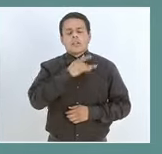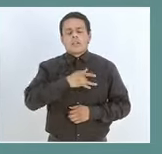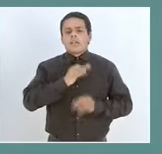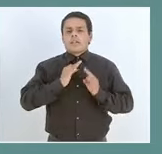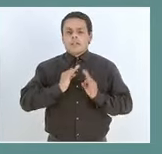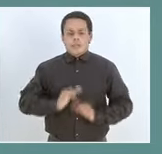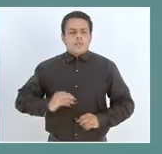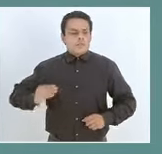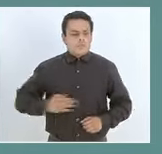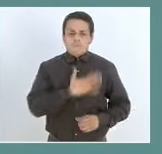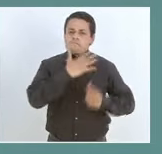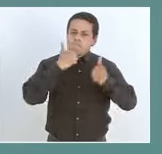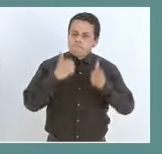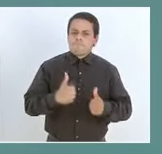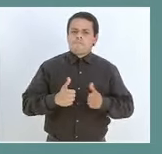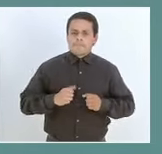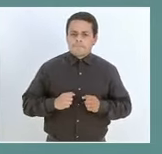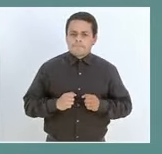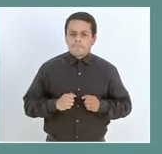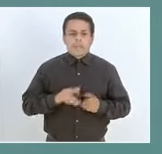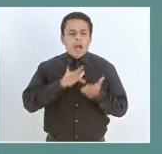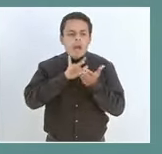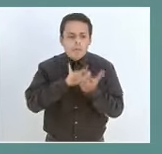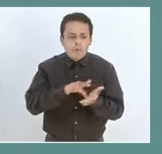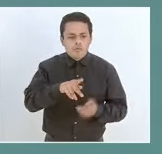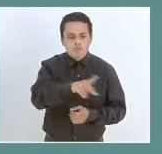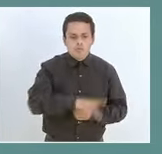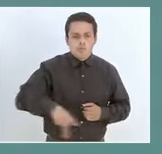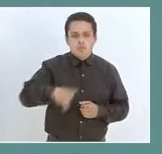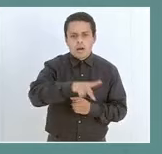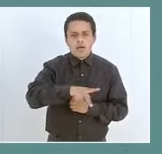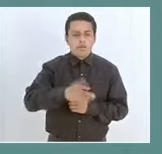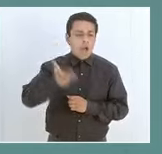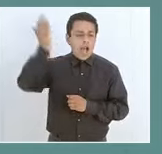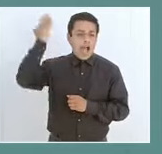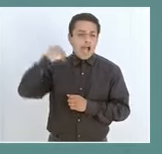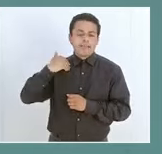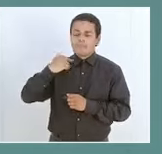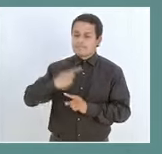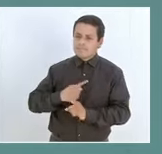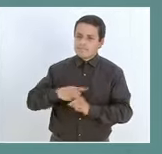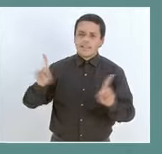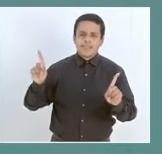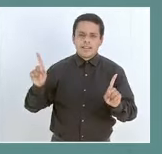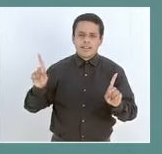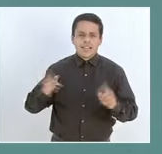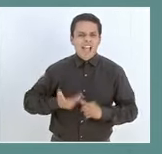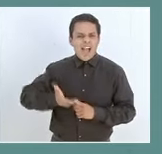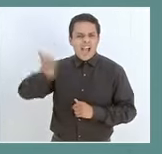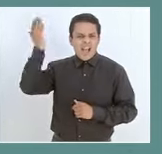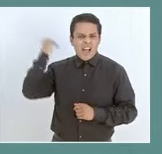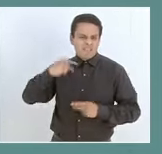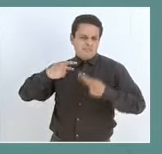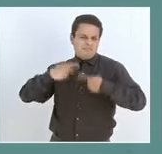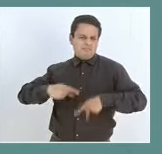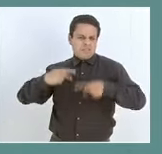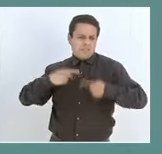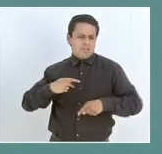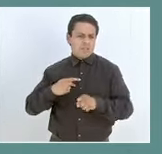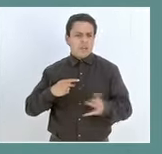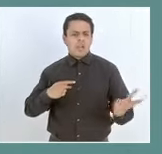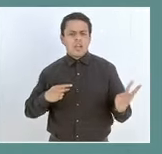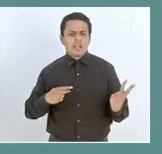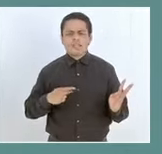Se está apoyando al pueblo como nunca. A la gente que antes no se